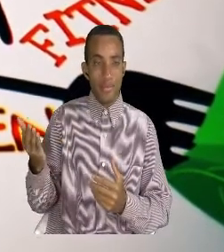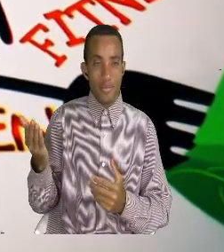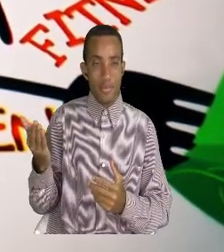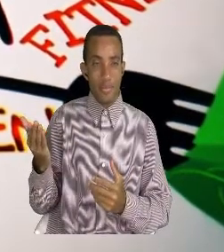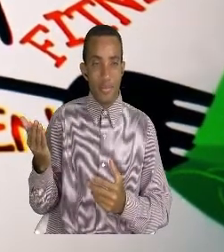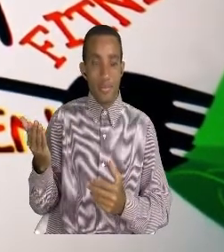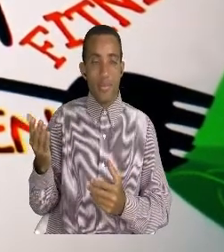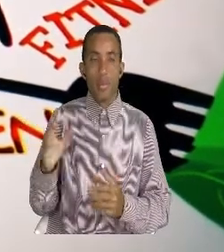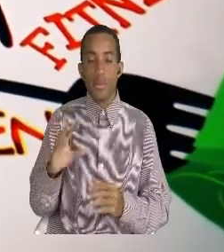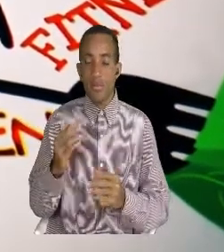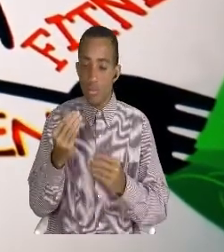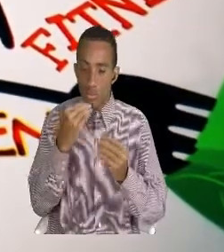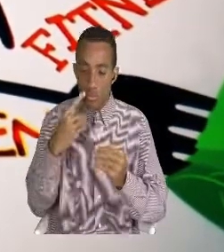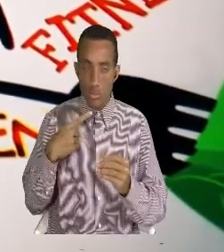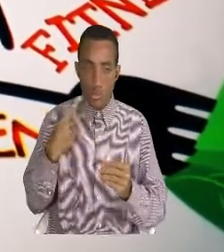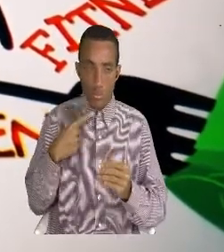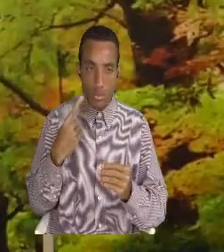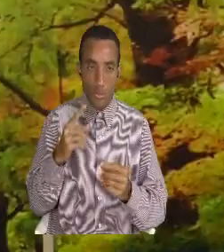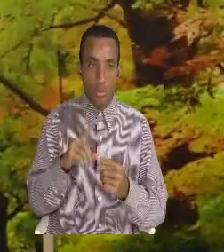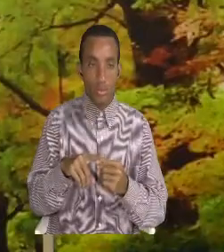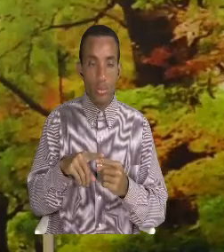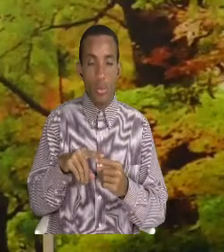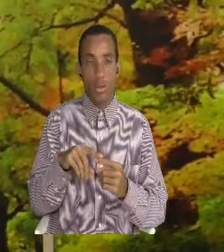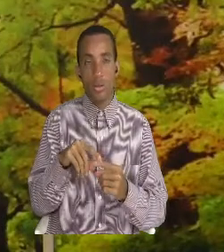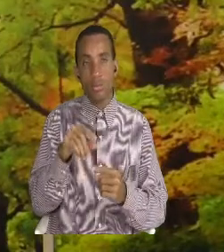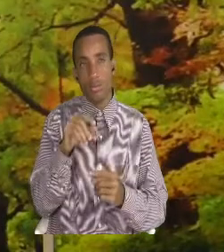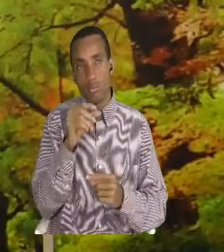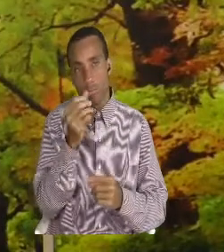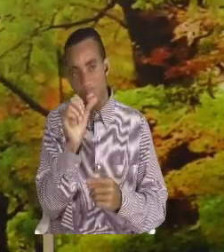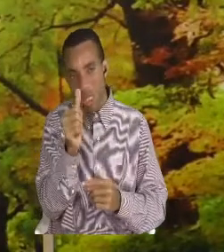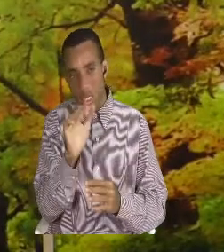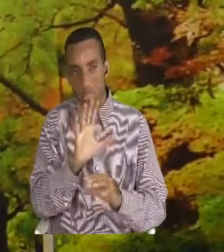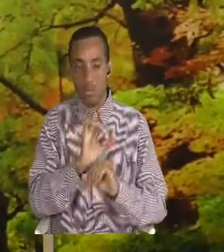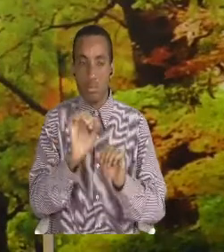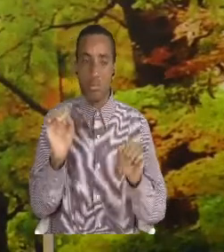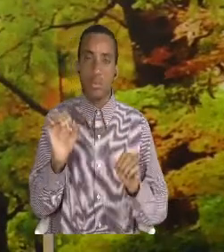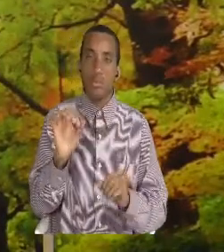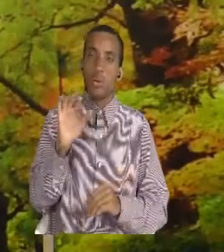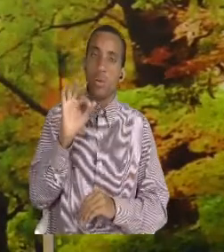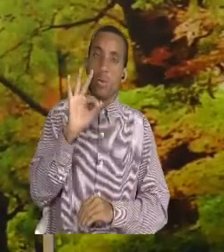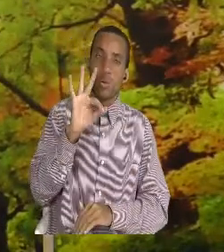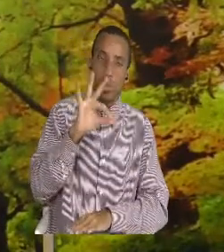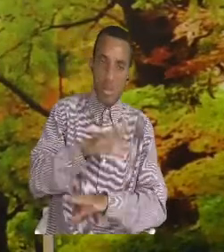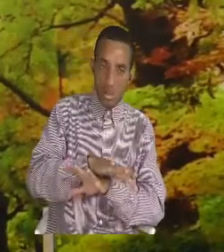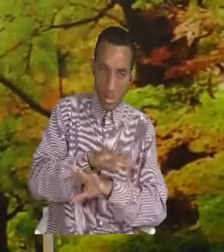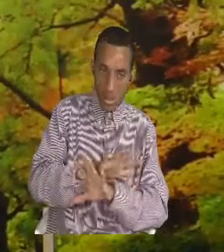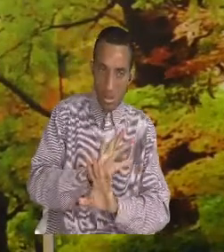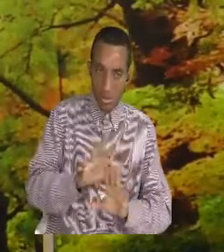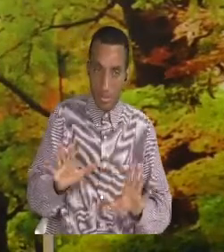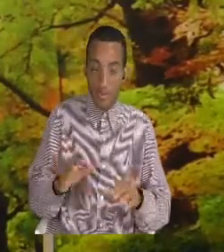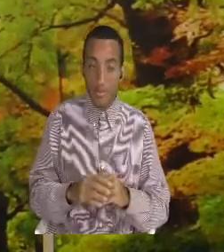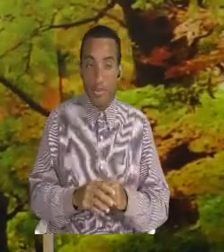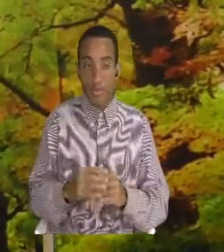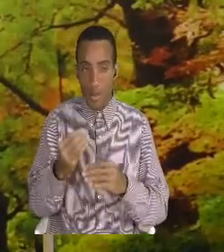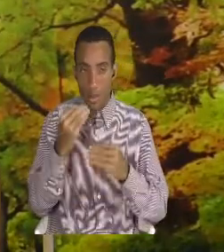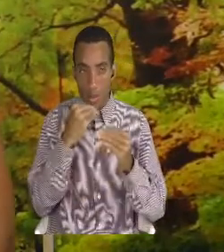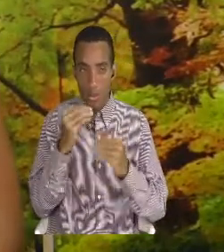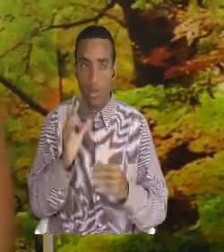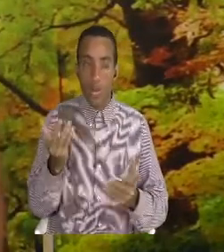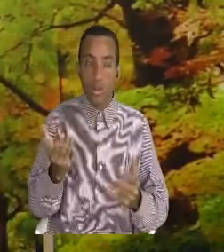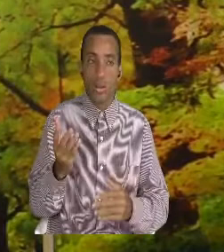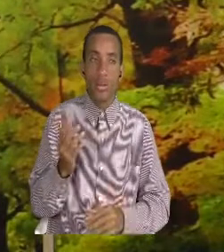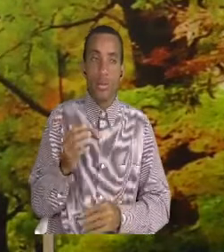el desayuno, media mañana, media tarde, ideal para niños y grandes. Nuestros deliciosos waffles fueron waffles de banano,